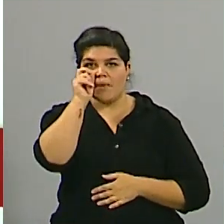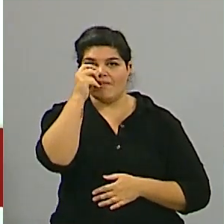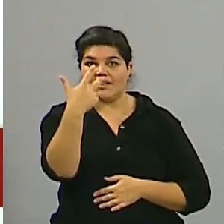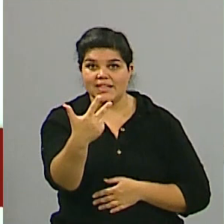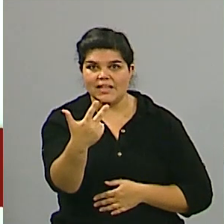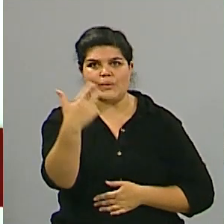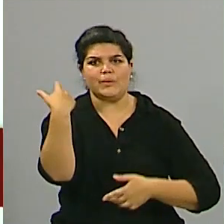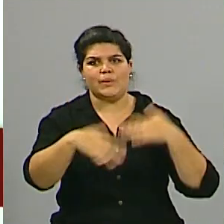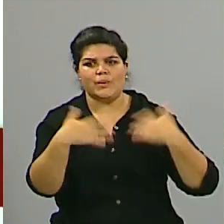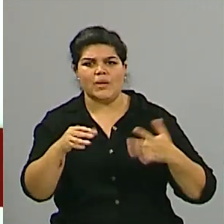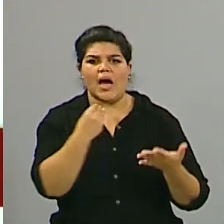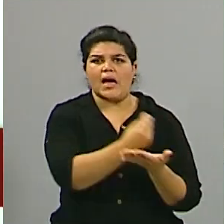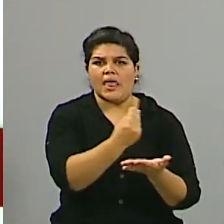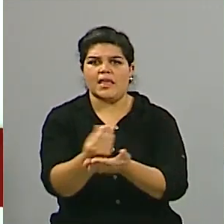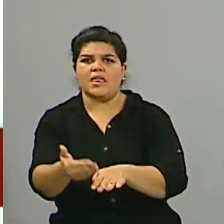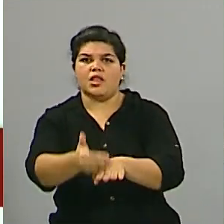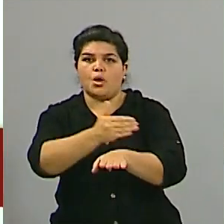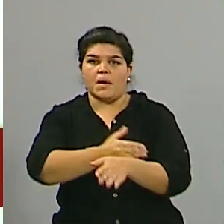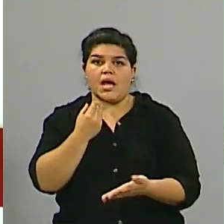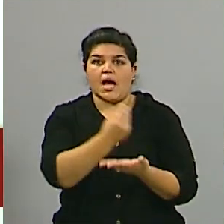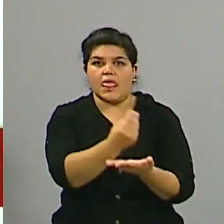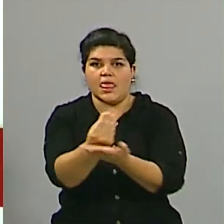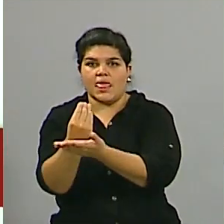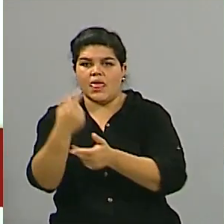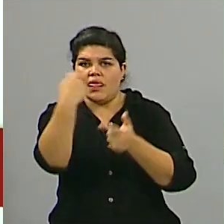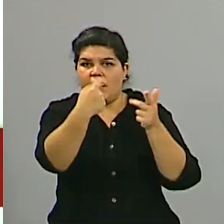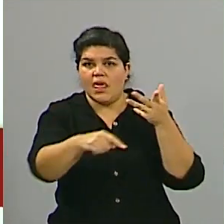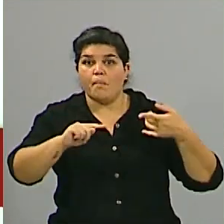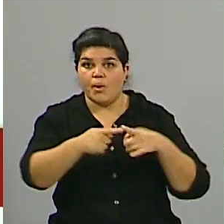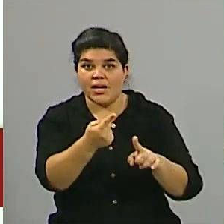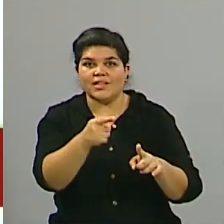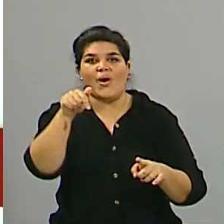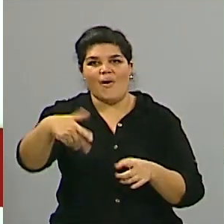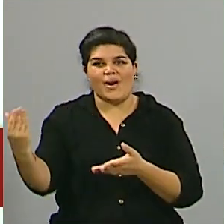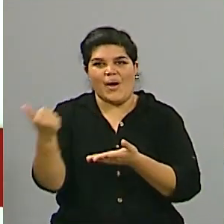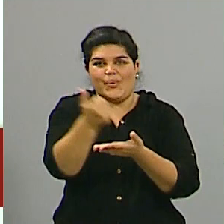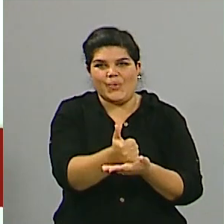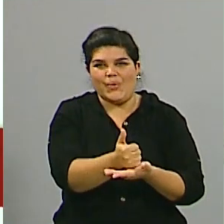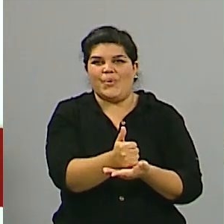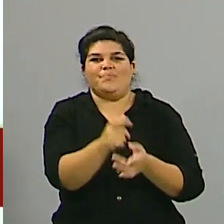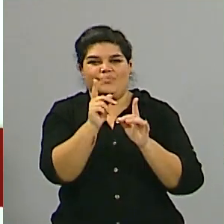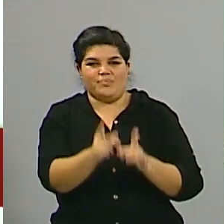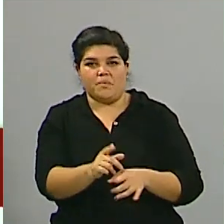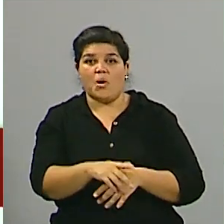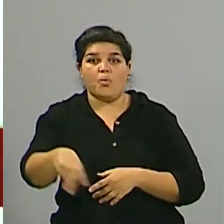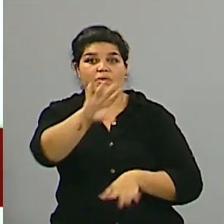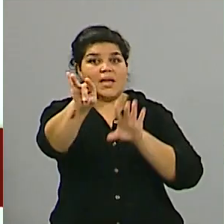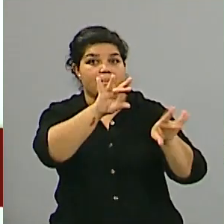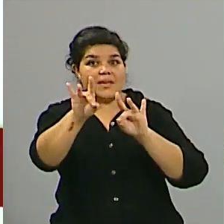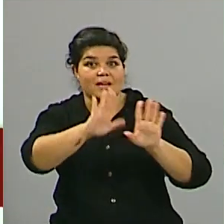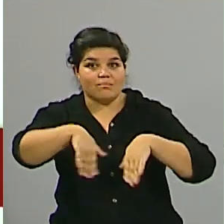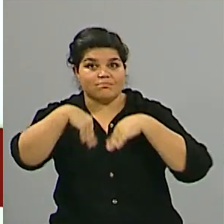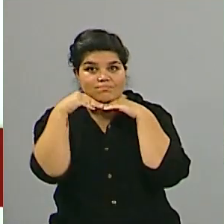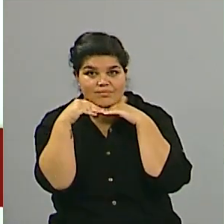muchos candidatos y precandidatos y hoy justamente vamos a estar con uno de ellos aquí en el estudio. Así es que la invitación es para que se queden, no se